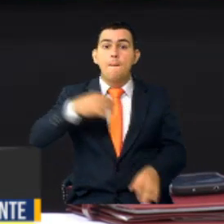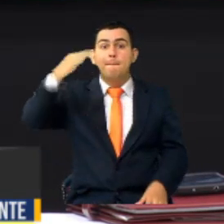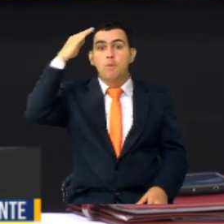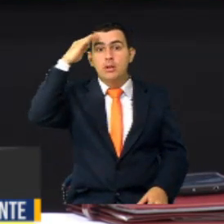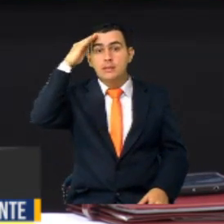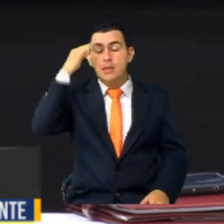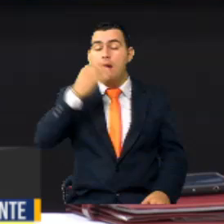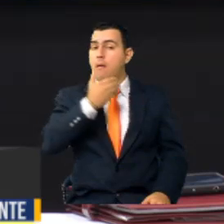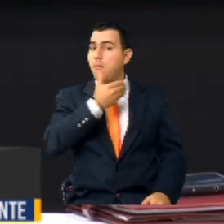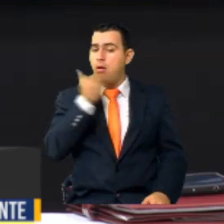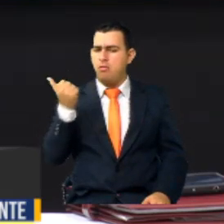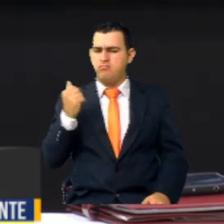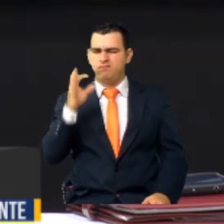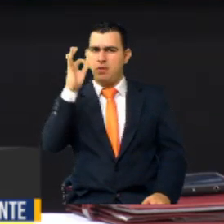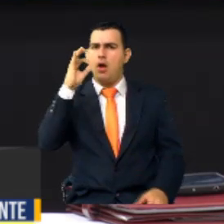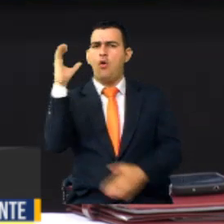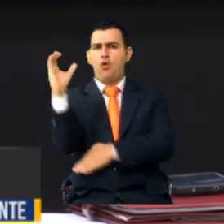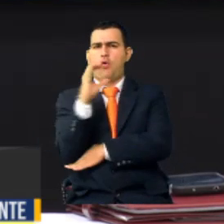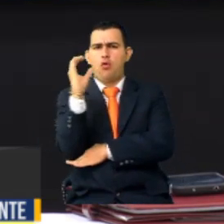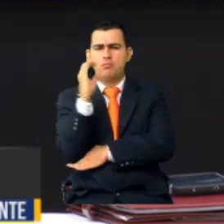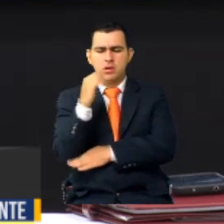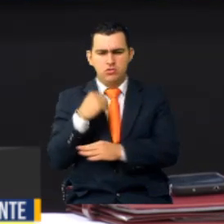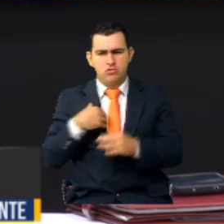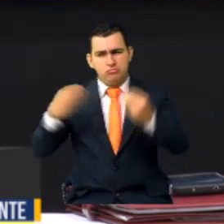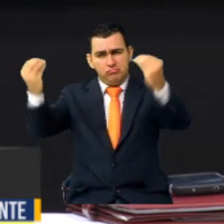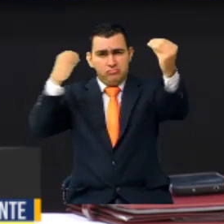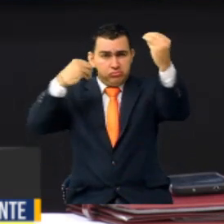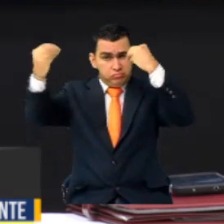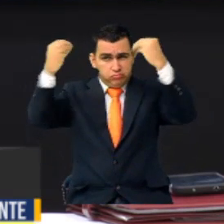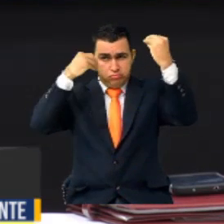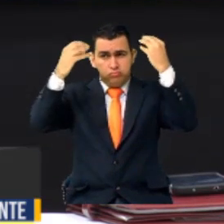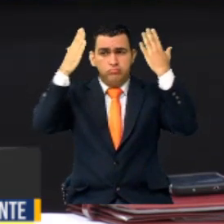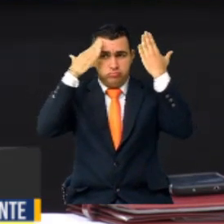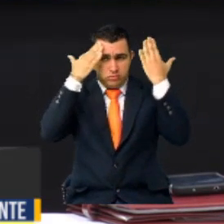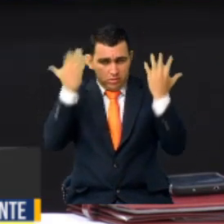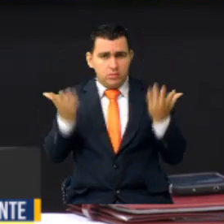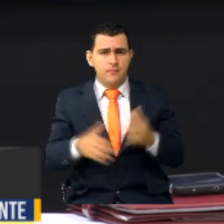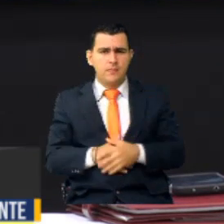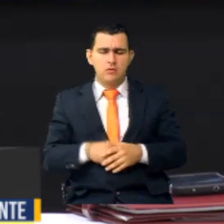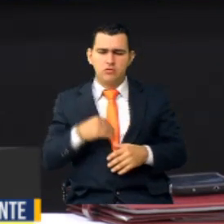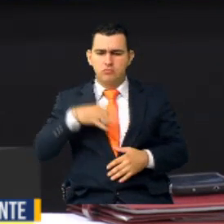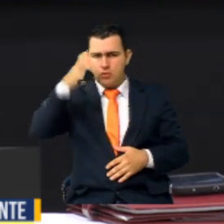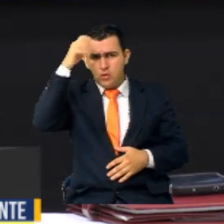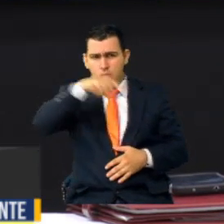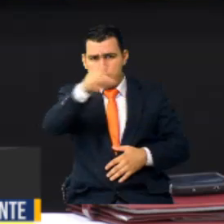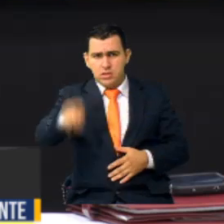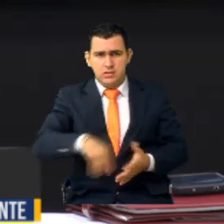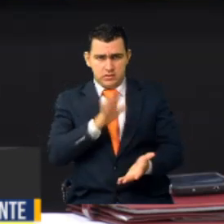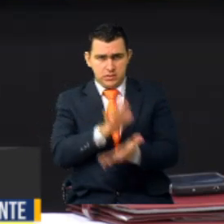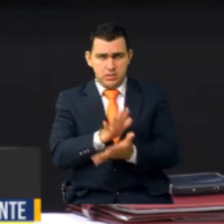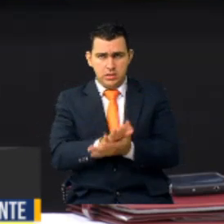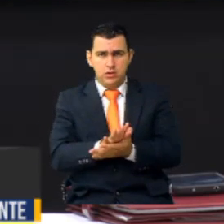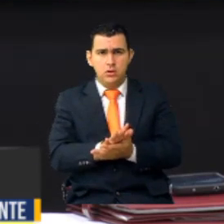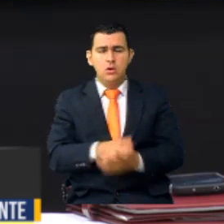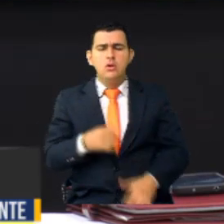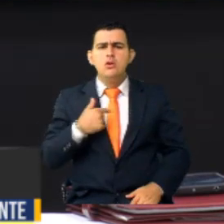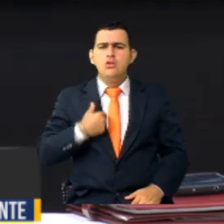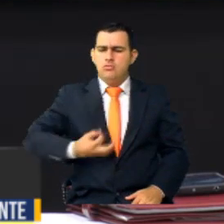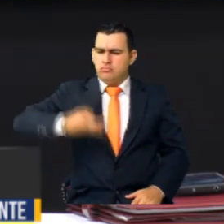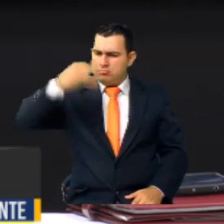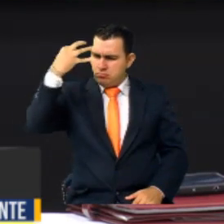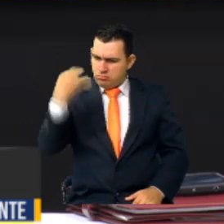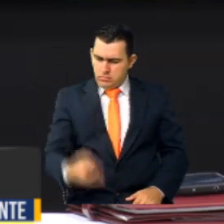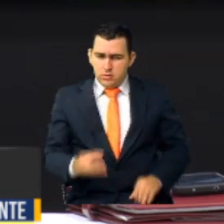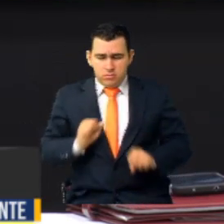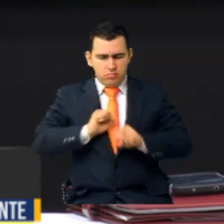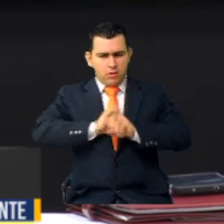Colombia. En la Policía Nacional tuve formación en diferentes aspectos. Tengan ustedes la tranquilidad que para ser honesto y transparente,